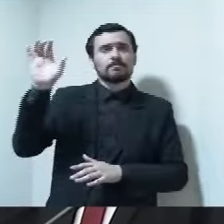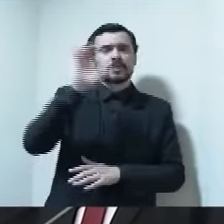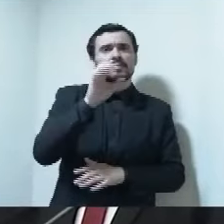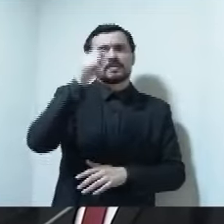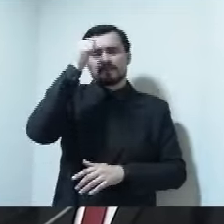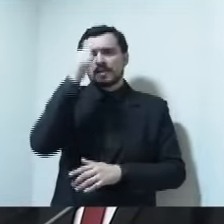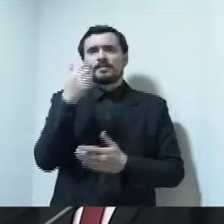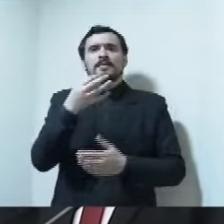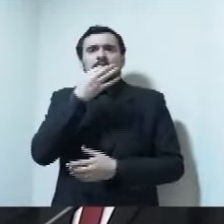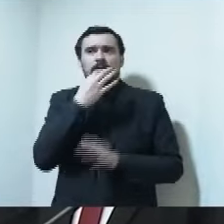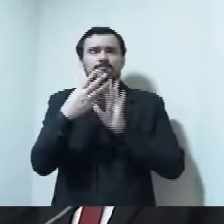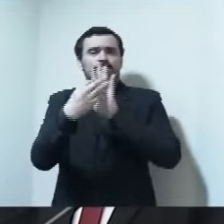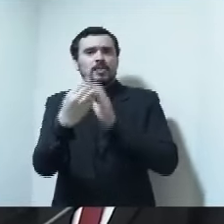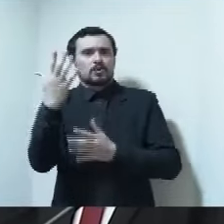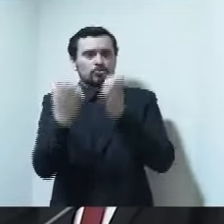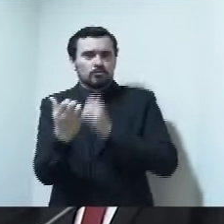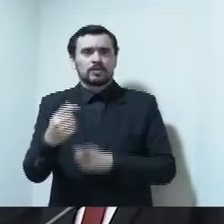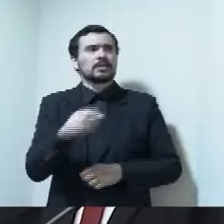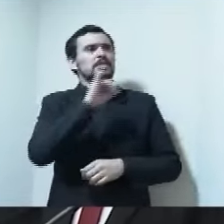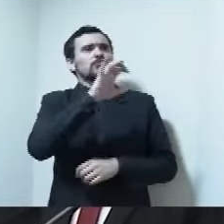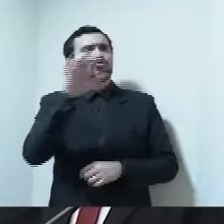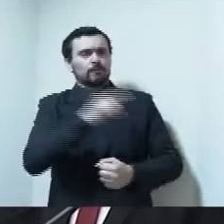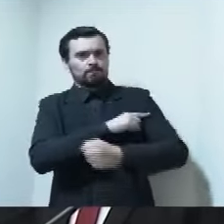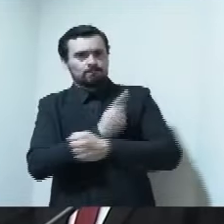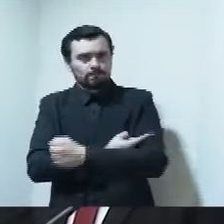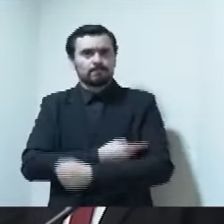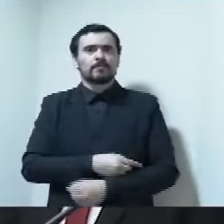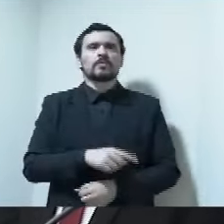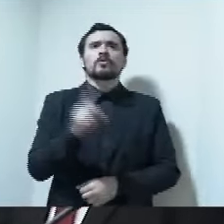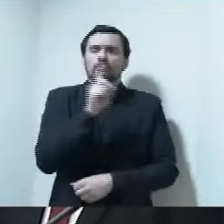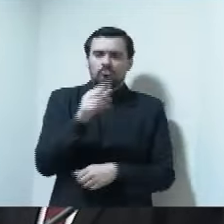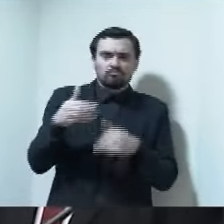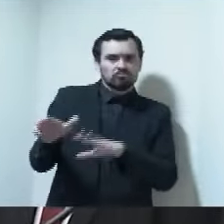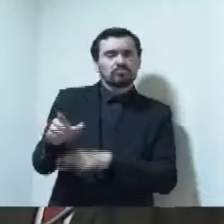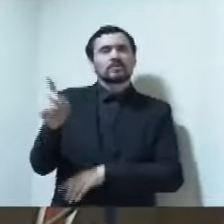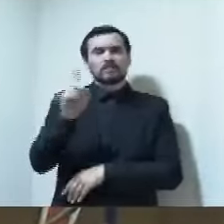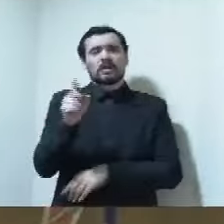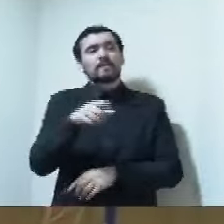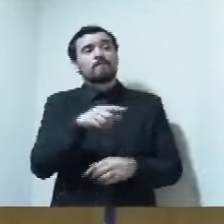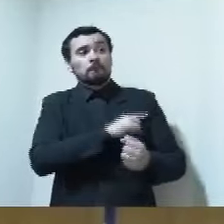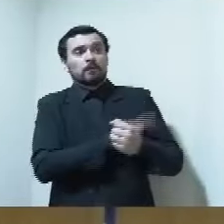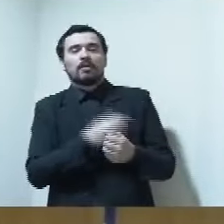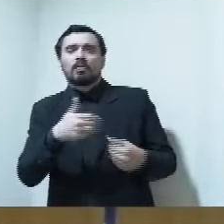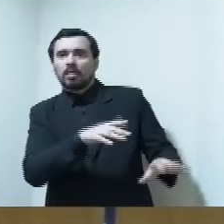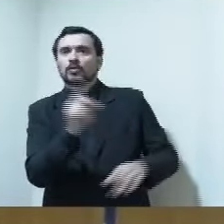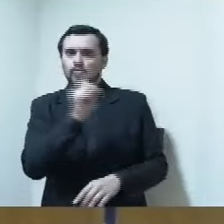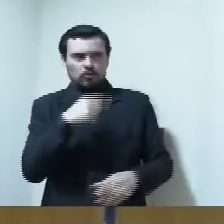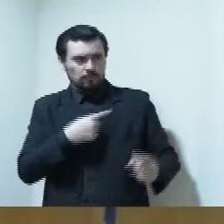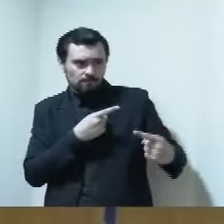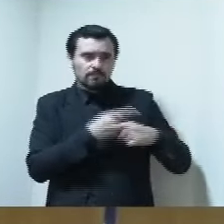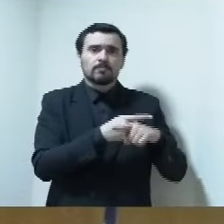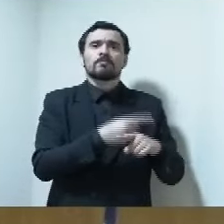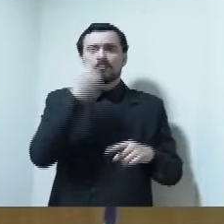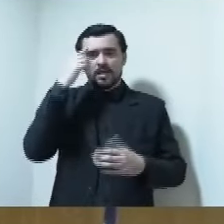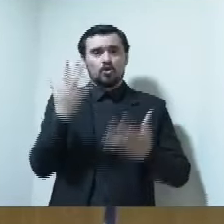estabilidad macroeconómica, con instituciones fuertes, que no dejen al débil a merced del fuerte, de crecimiento económico